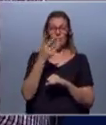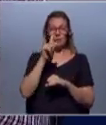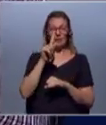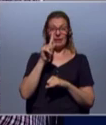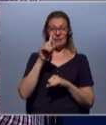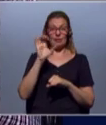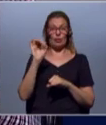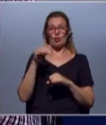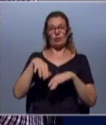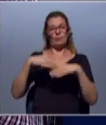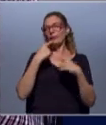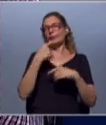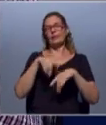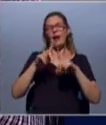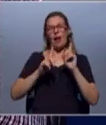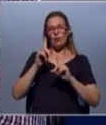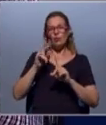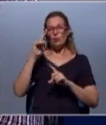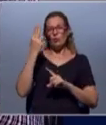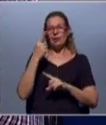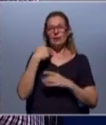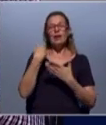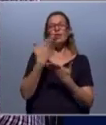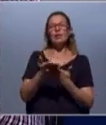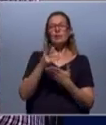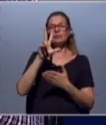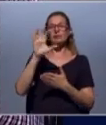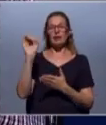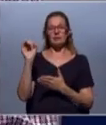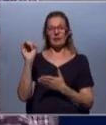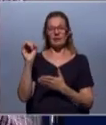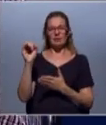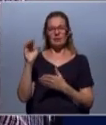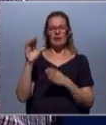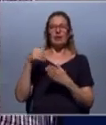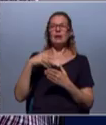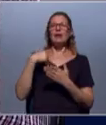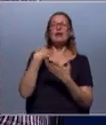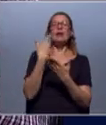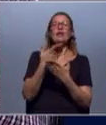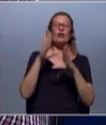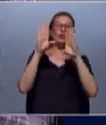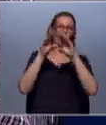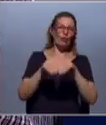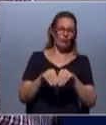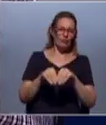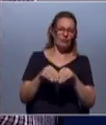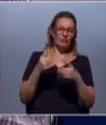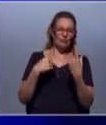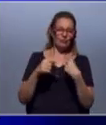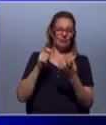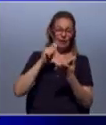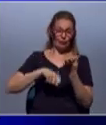por decirle algo y en uruguay le dio 30 porque le dio todo entonces es total en